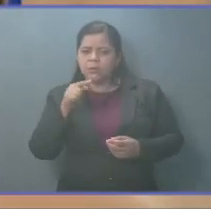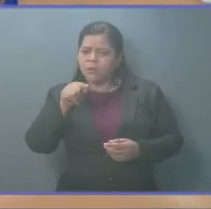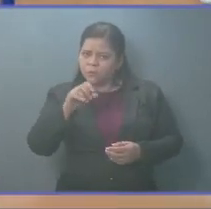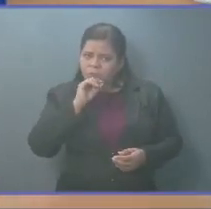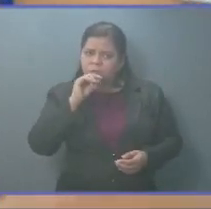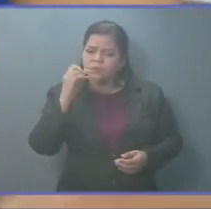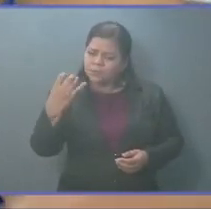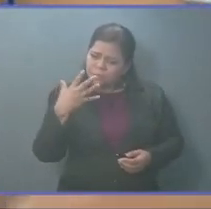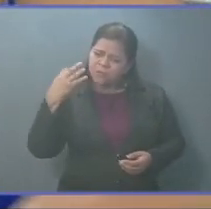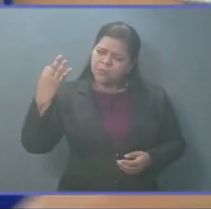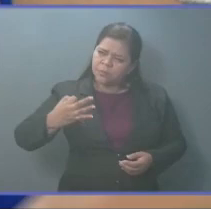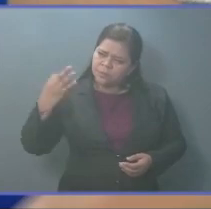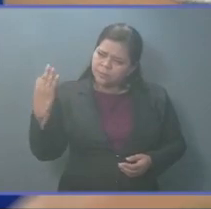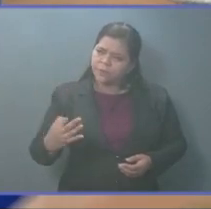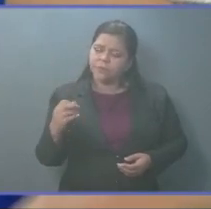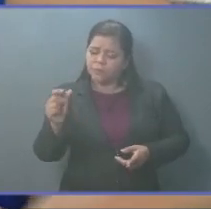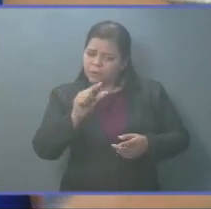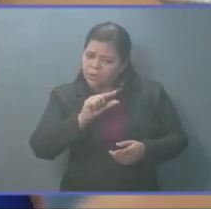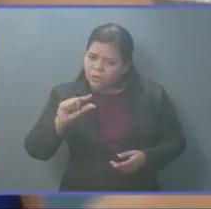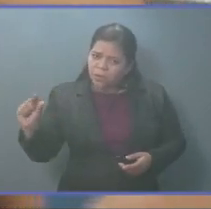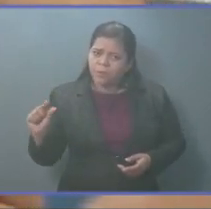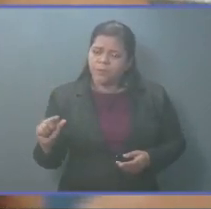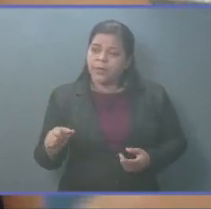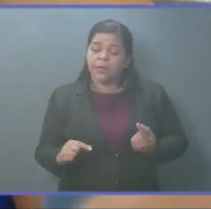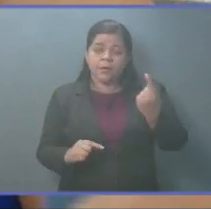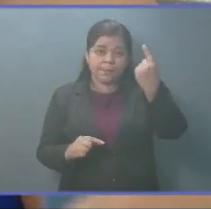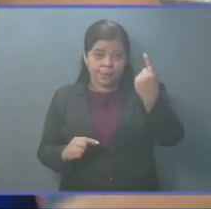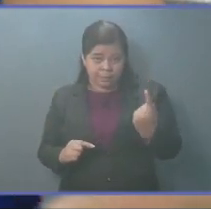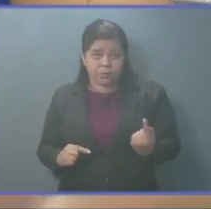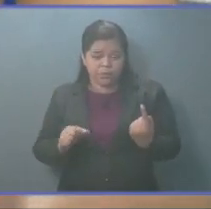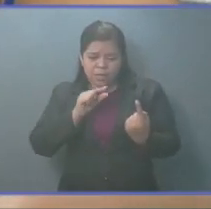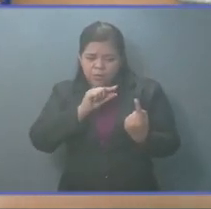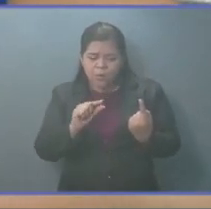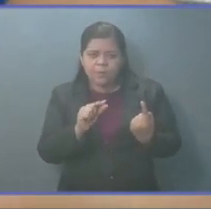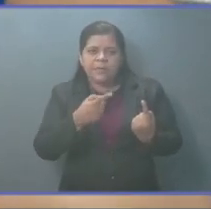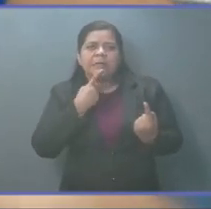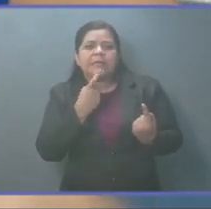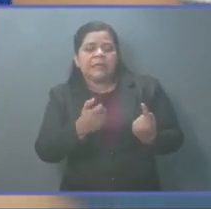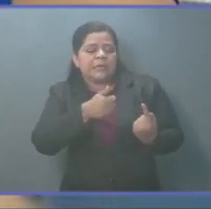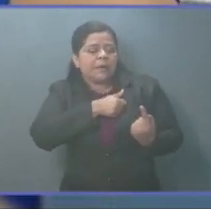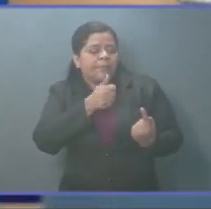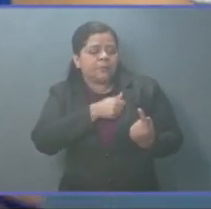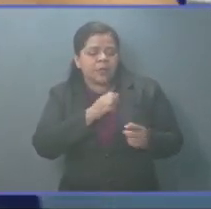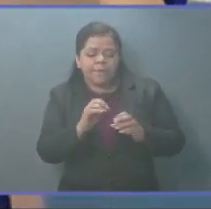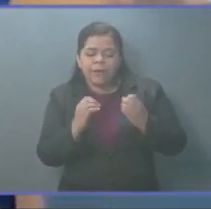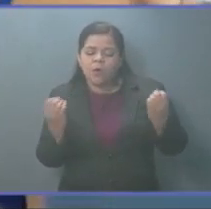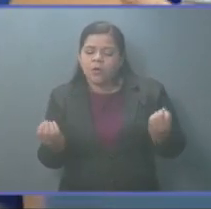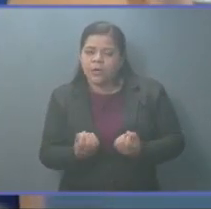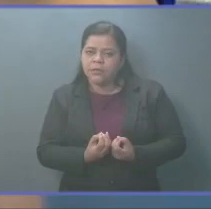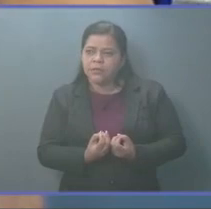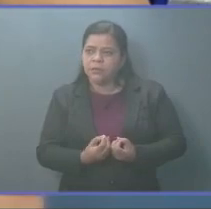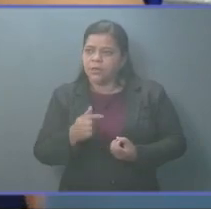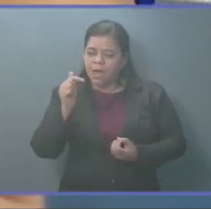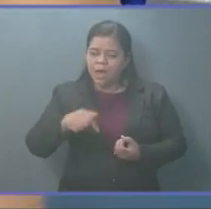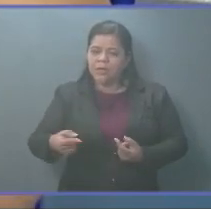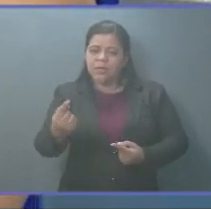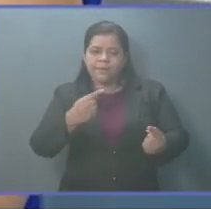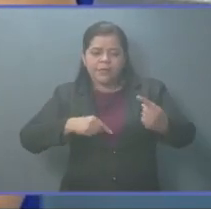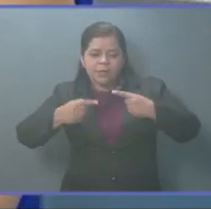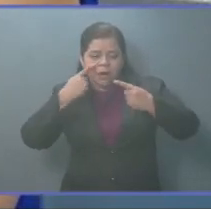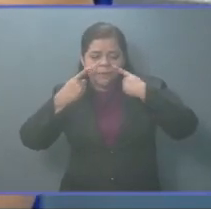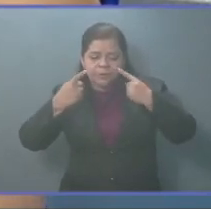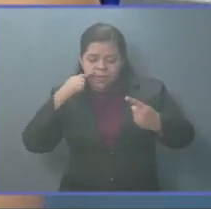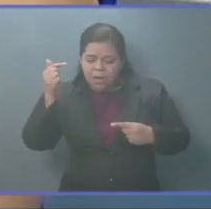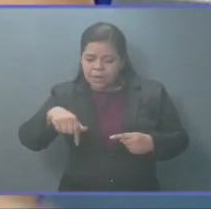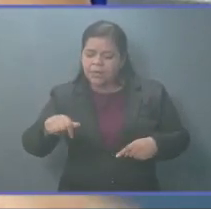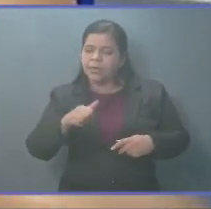por favor, el nombre de la persona que organizó esta visita a la Asamblea